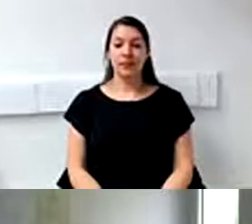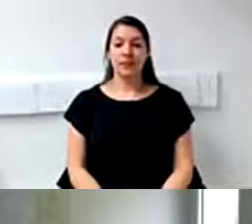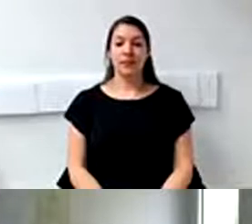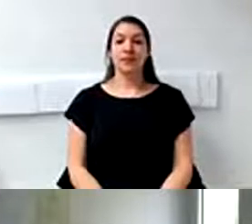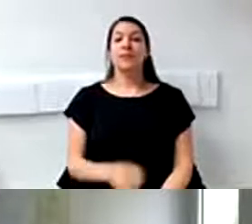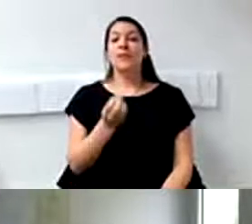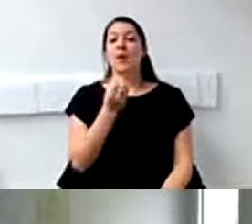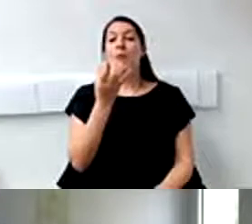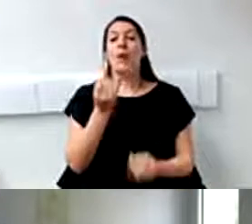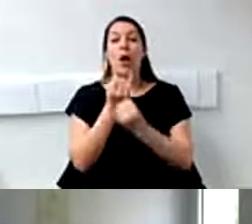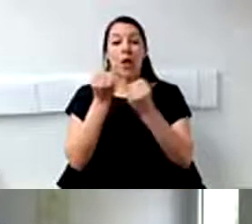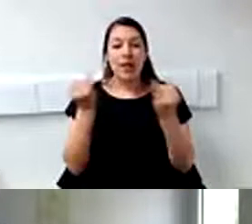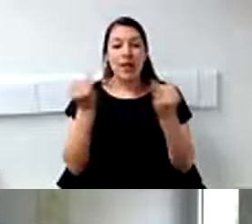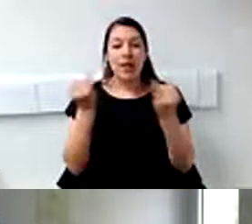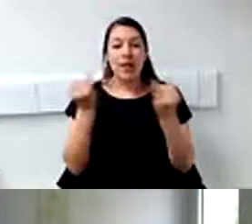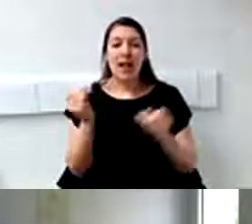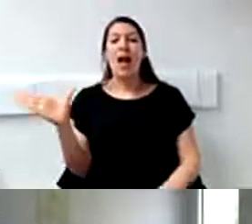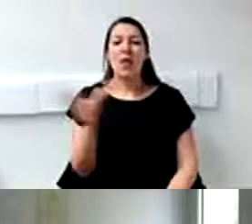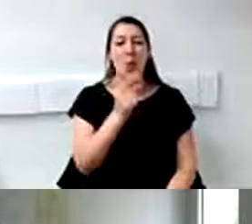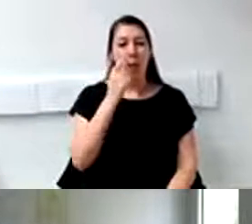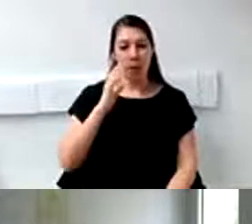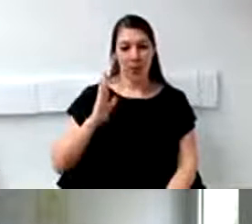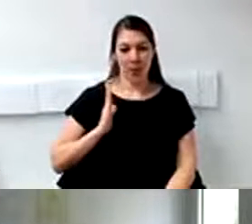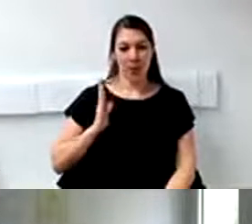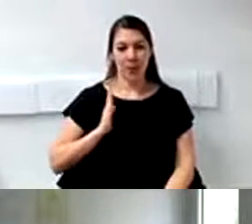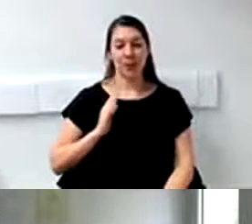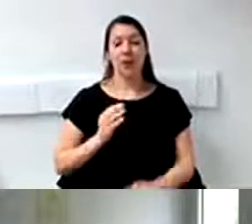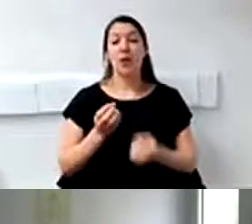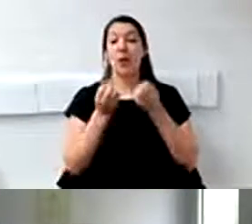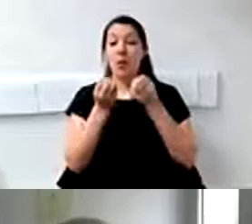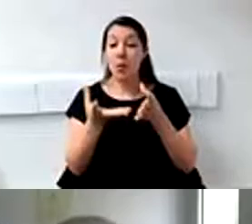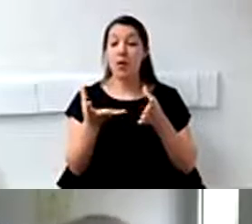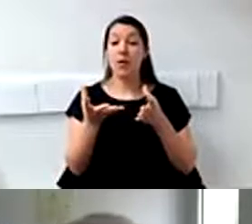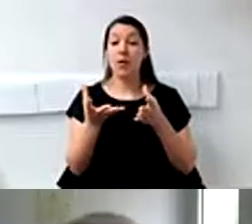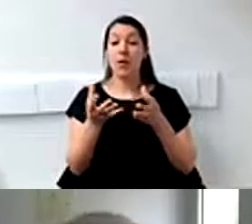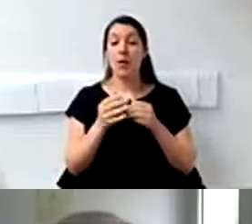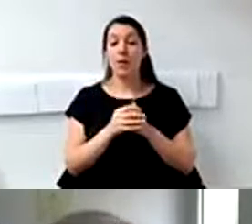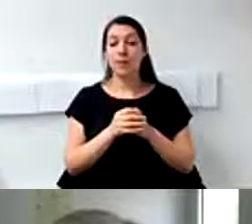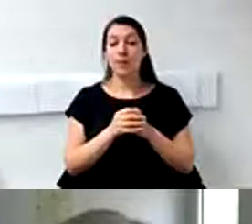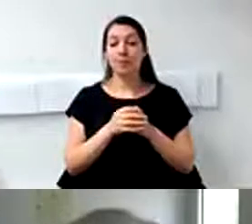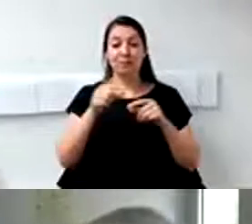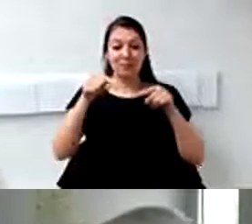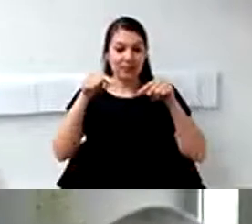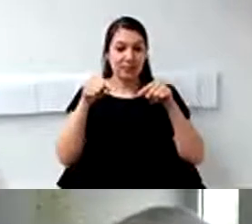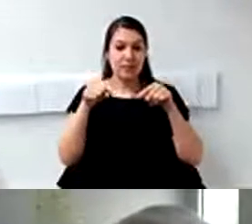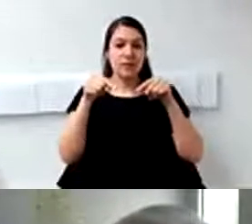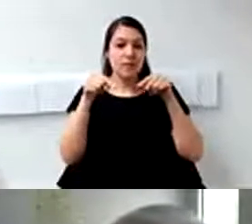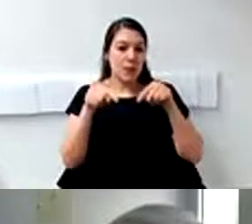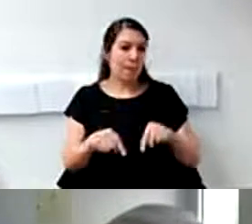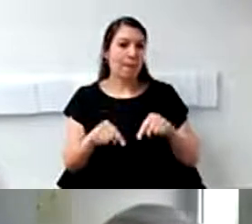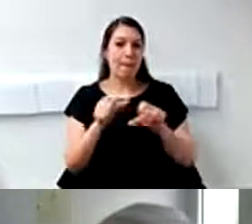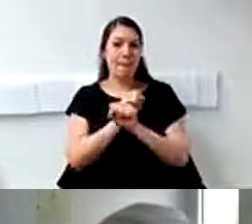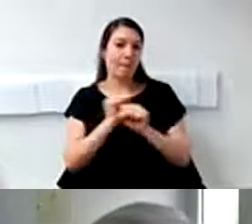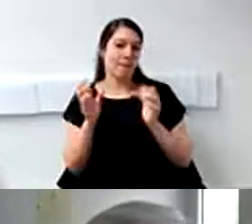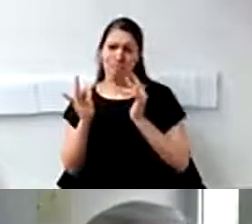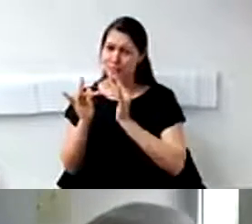Hola, buenos días para todos y todas. Bueno, sin duda es que está conectado todo, ¿no?